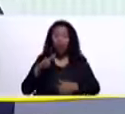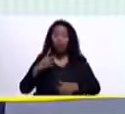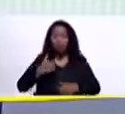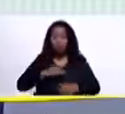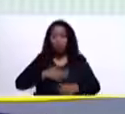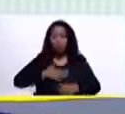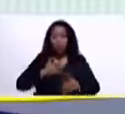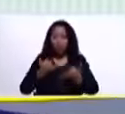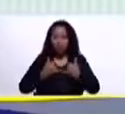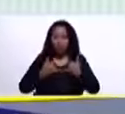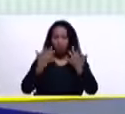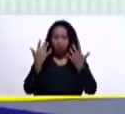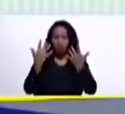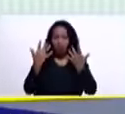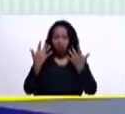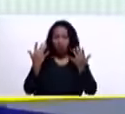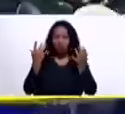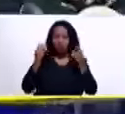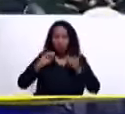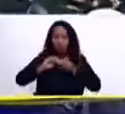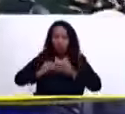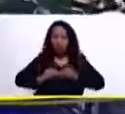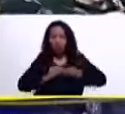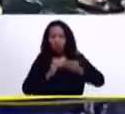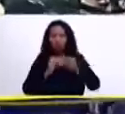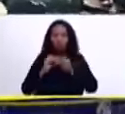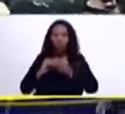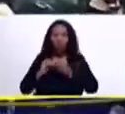hechos por nosotros los venezolanos. Muchísimas gracias.